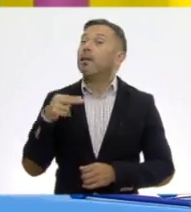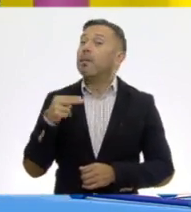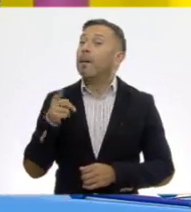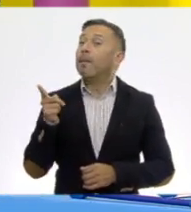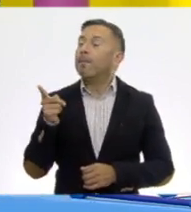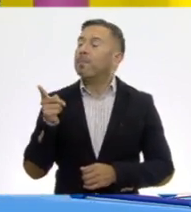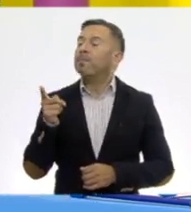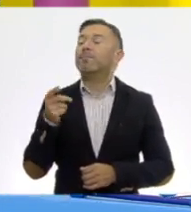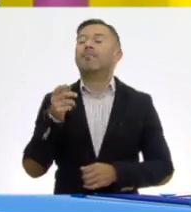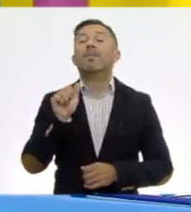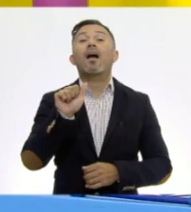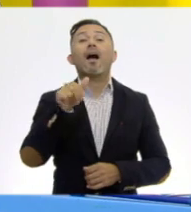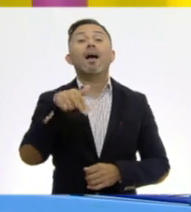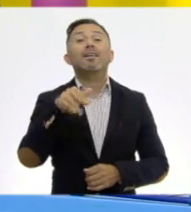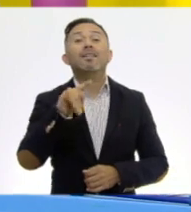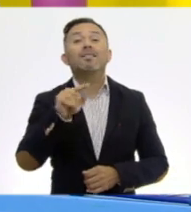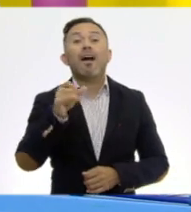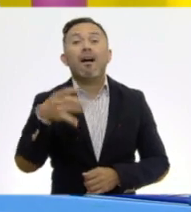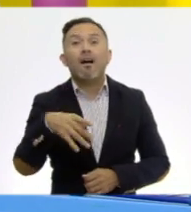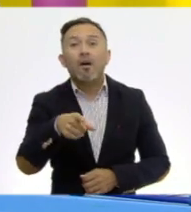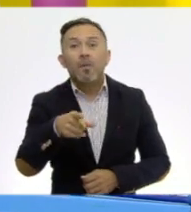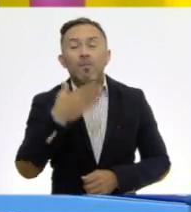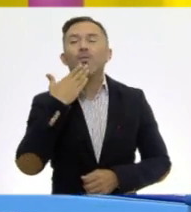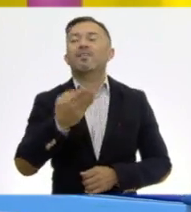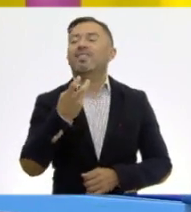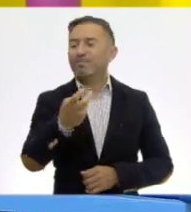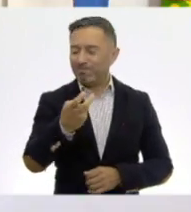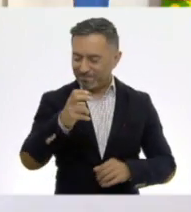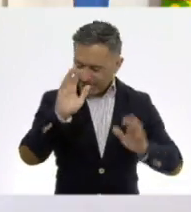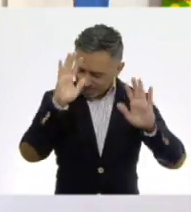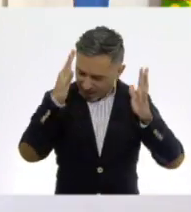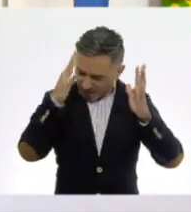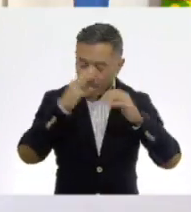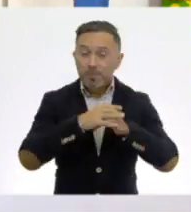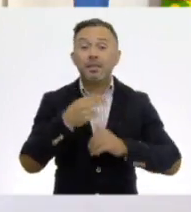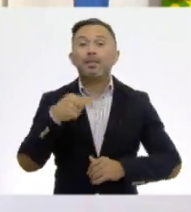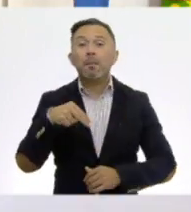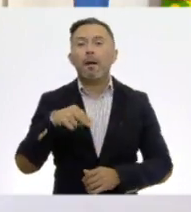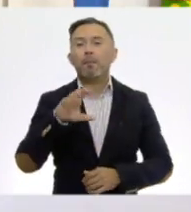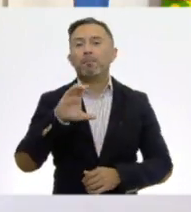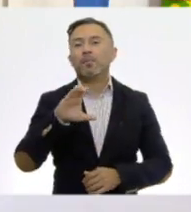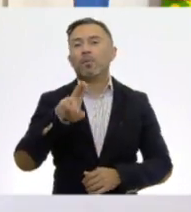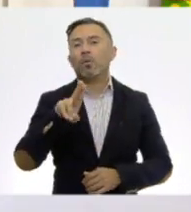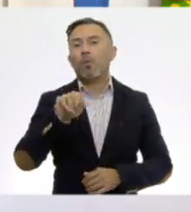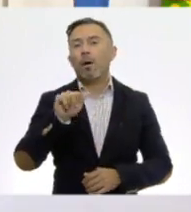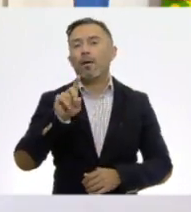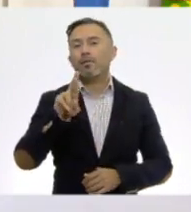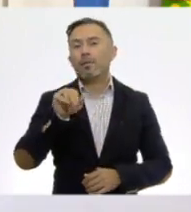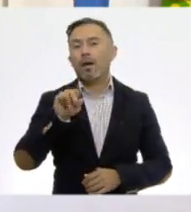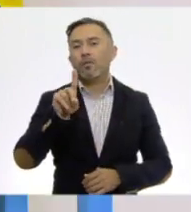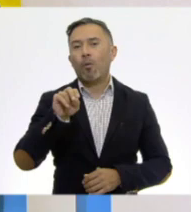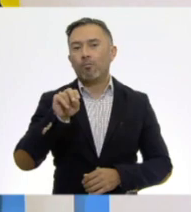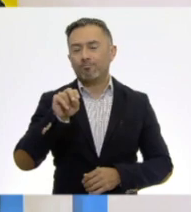Perfecto, Anita, bravo, bravo. Se llama cuadrado. Otra palomita para Oscar. Uh-huh.